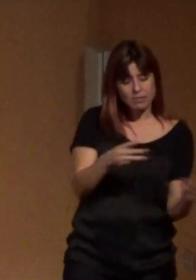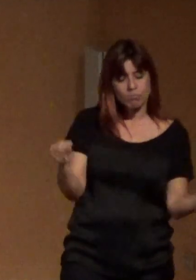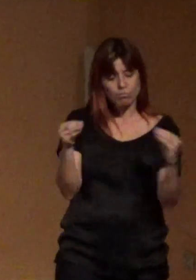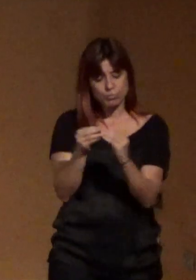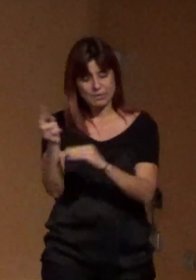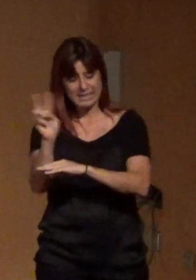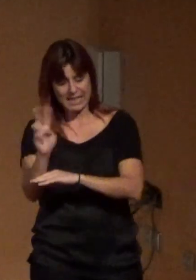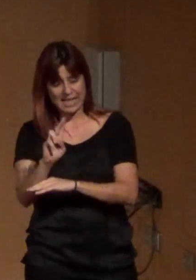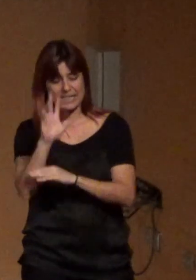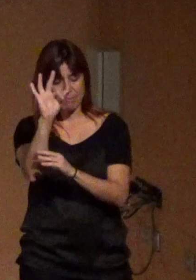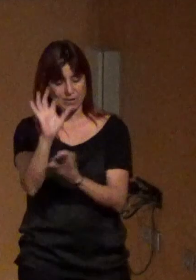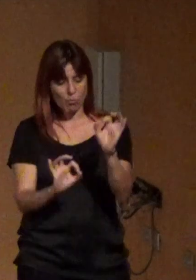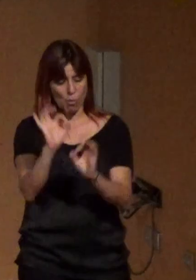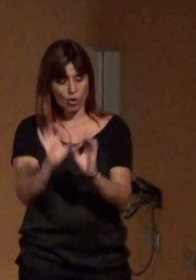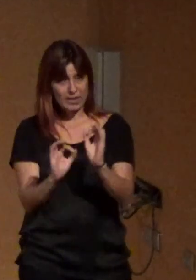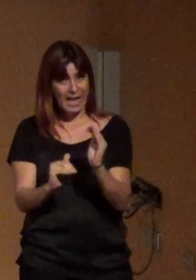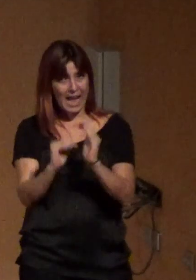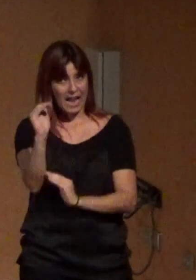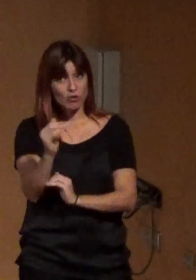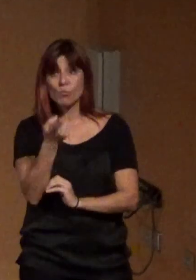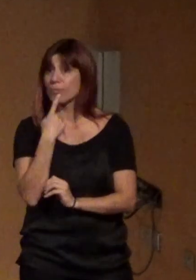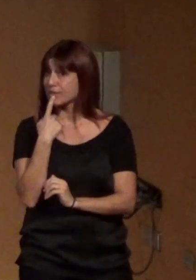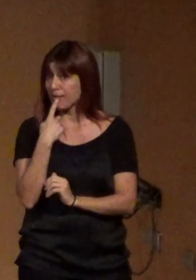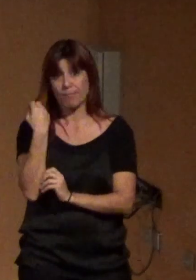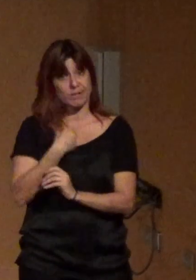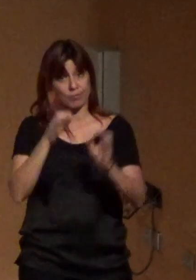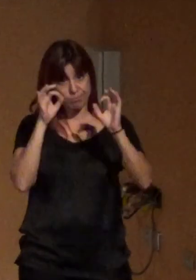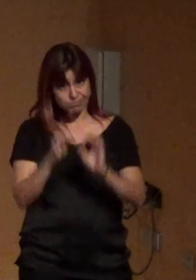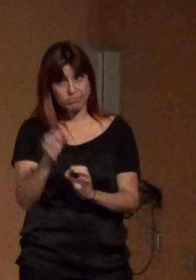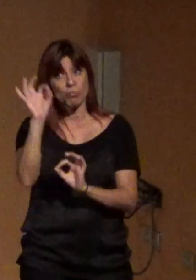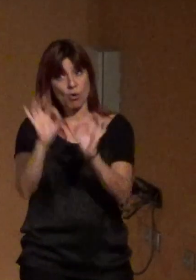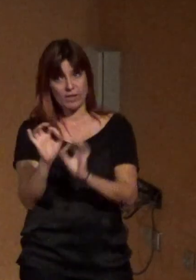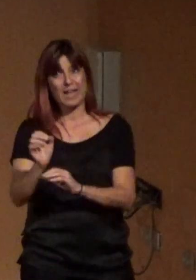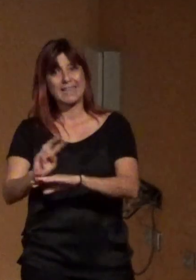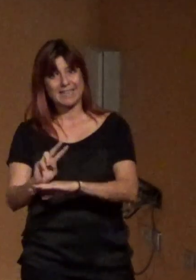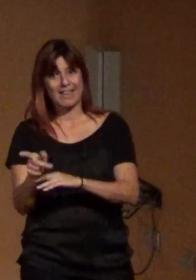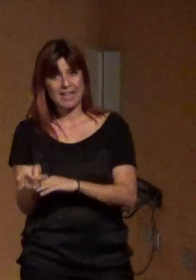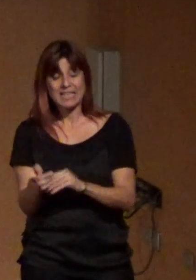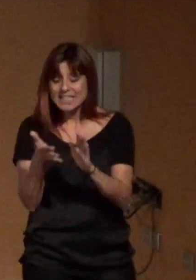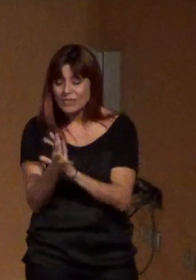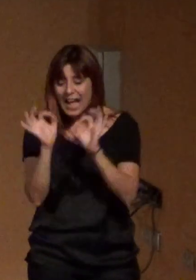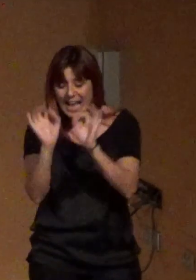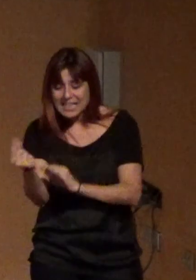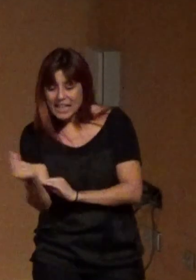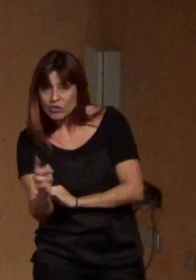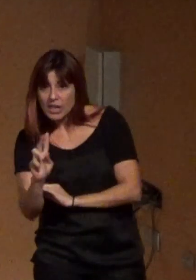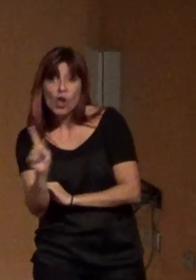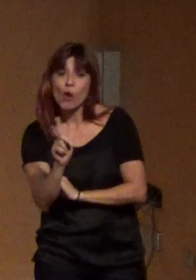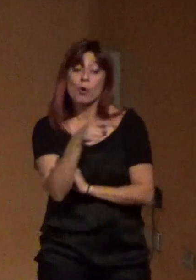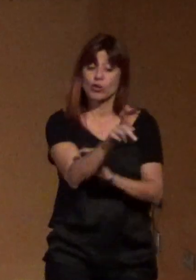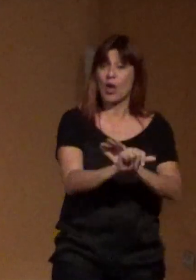cociente teta-beta, confirma el 90 y tantos % el diagnóstico de TDAH. No es que eso sea el diagnóstico de TDAH, pero eso está aprobado por la